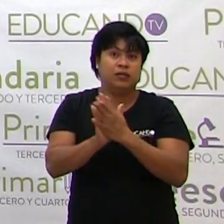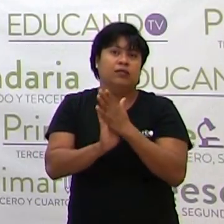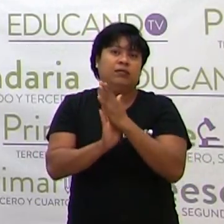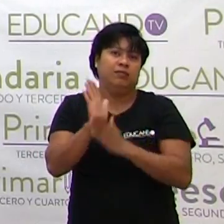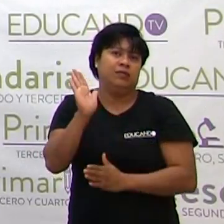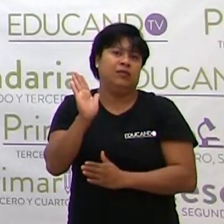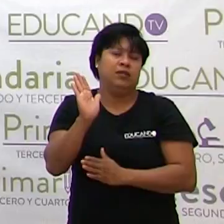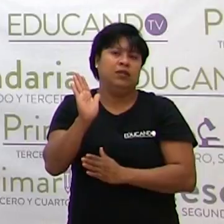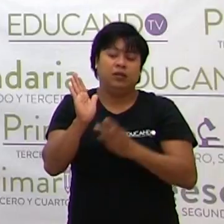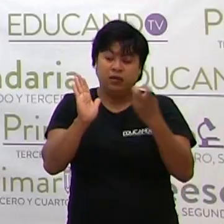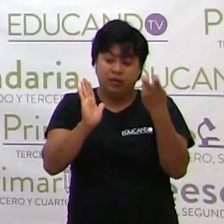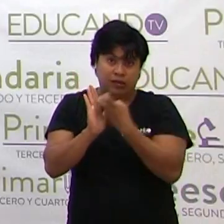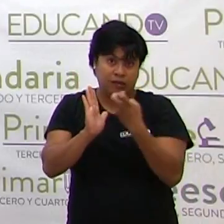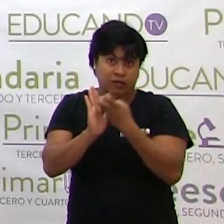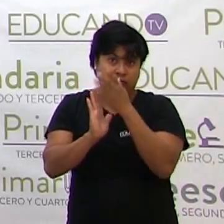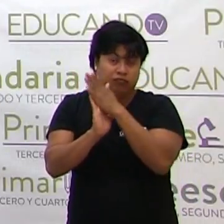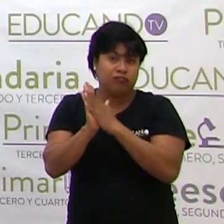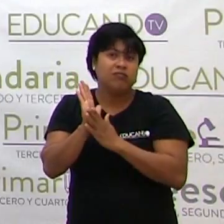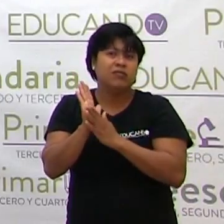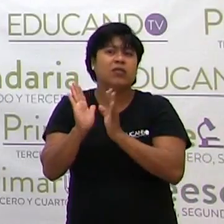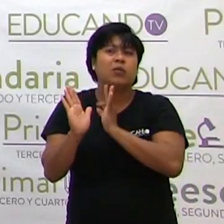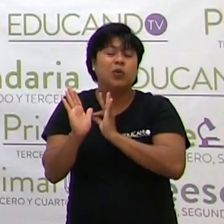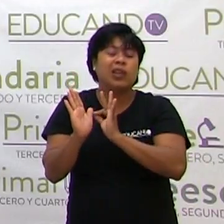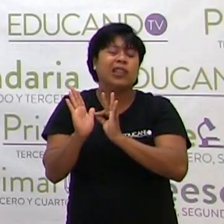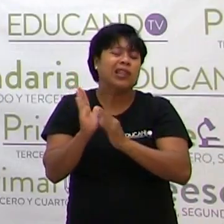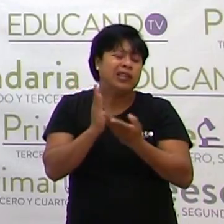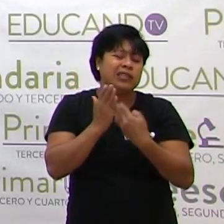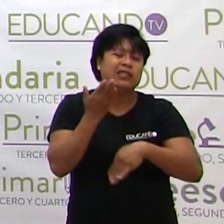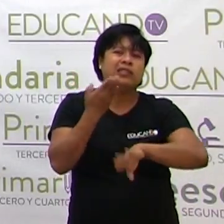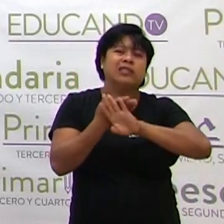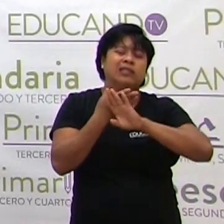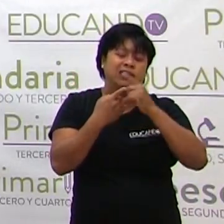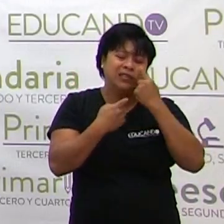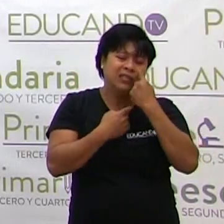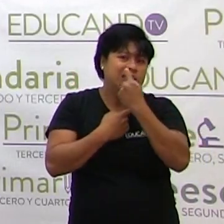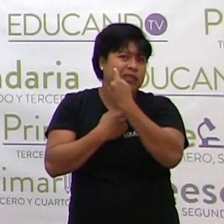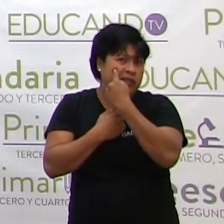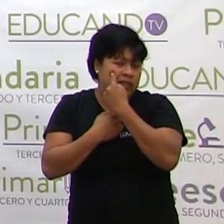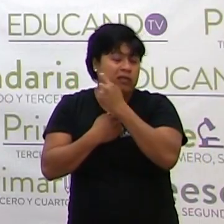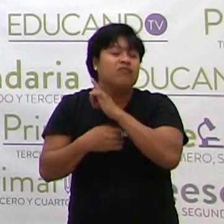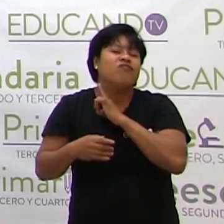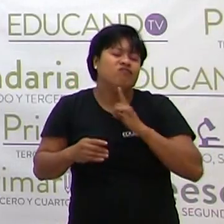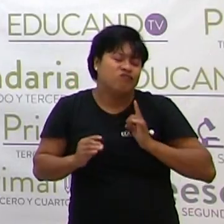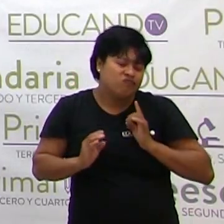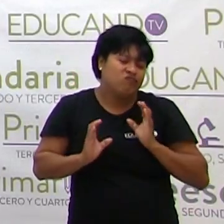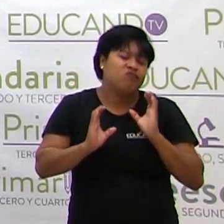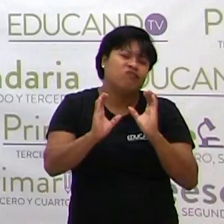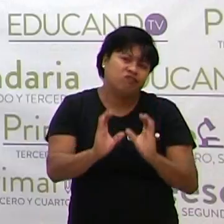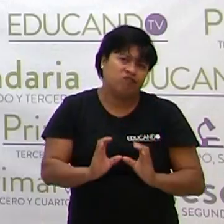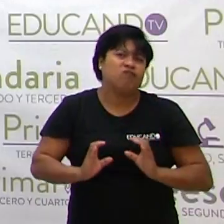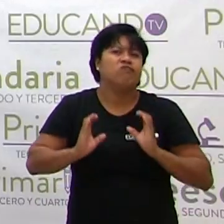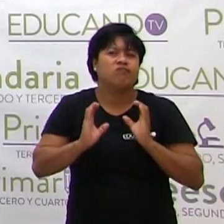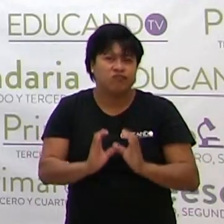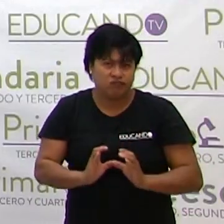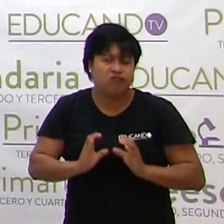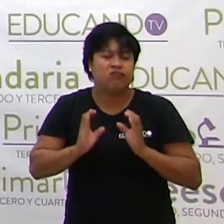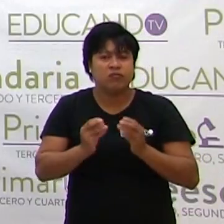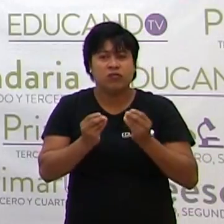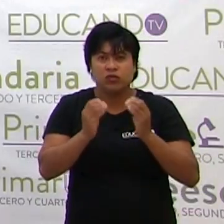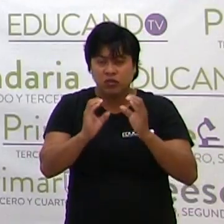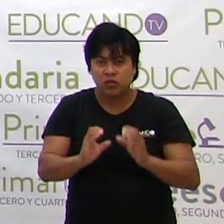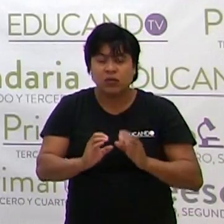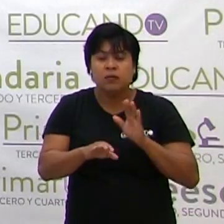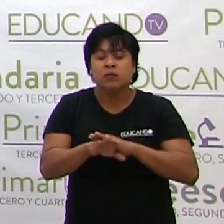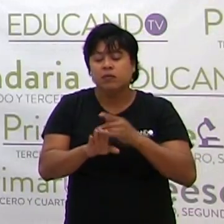medio. Esta pantalla de por medio nos puede afectar a los ojos y hay que tener mucho cuidado, niños y niñas,